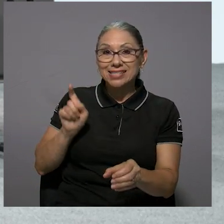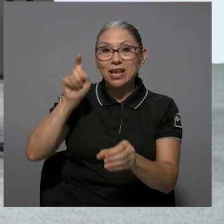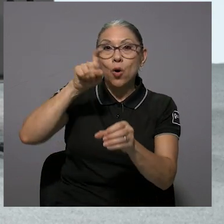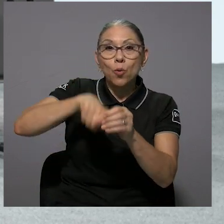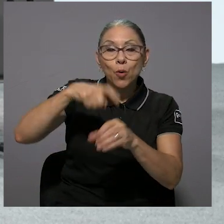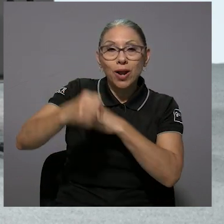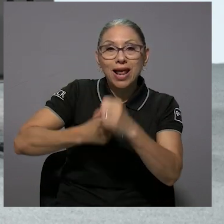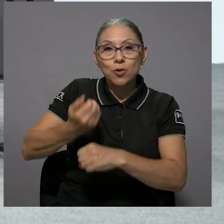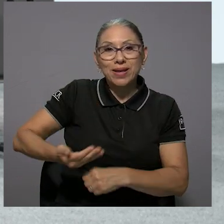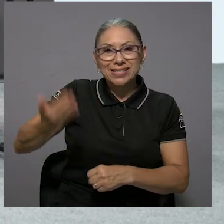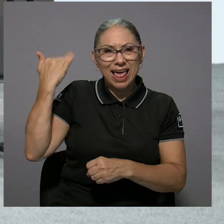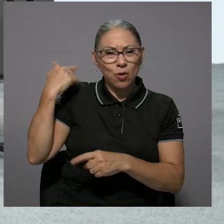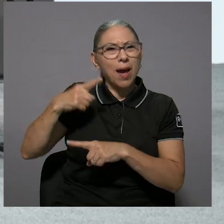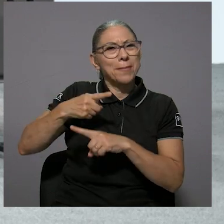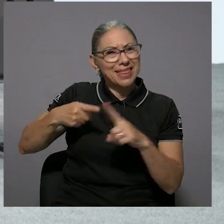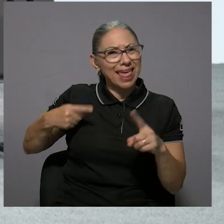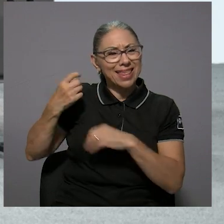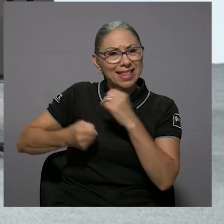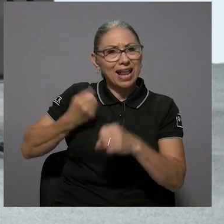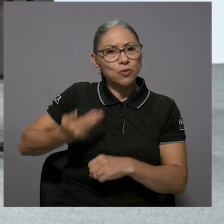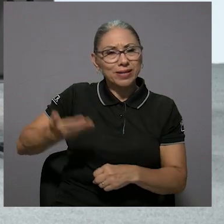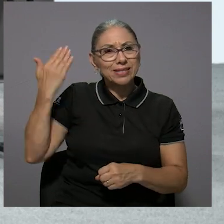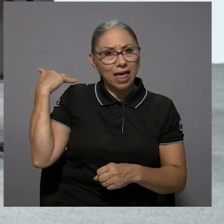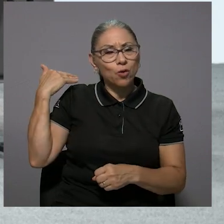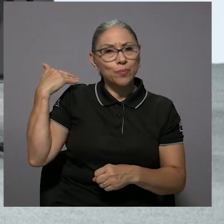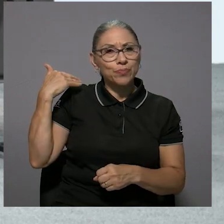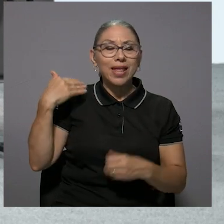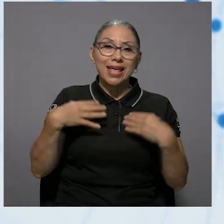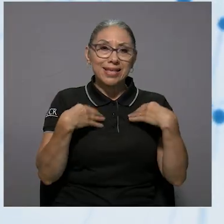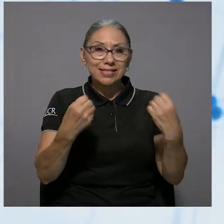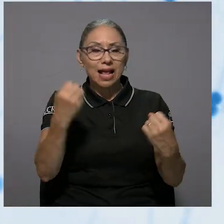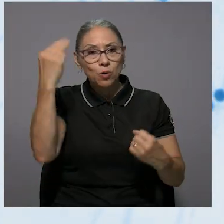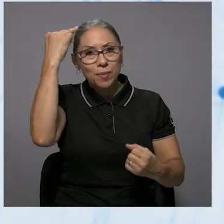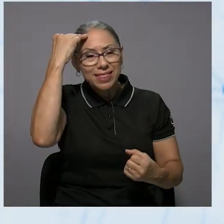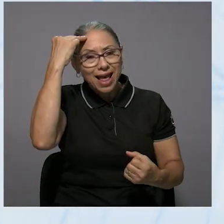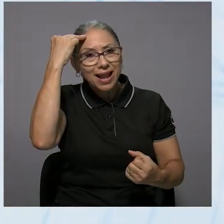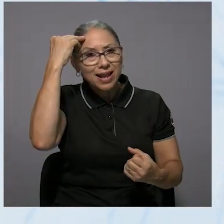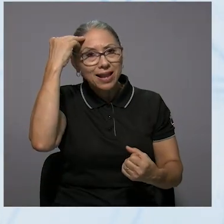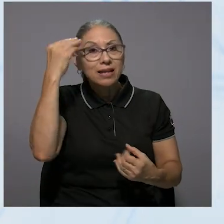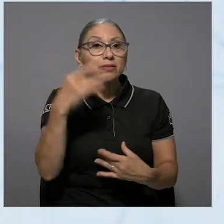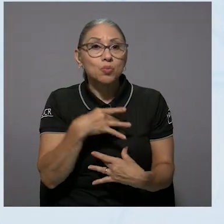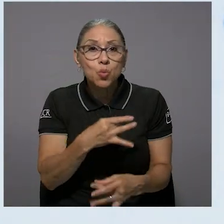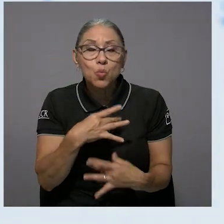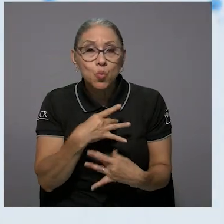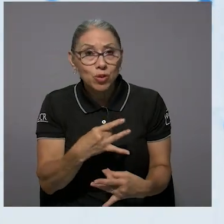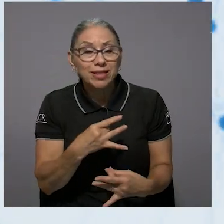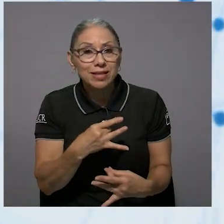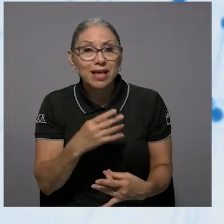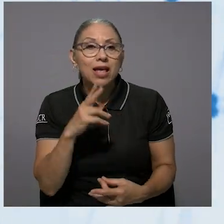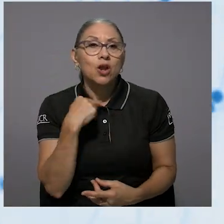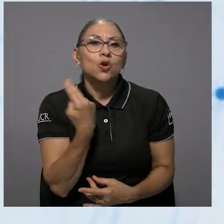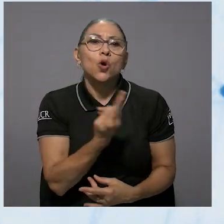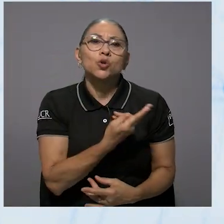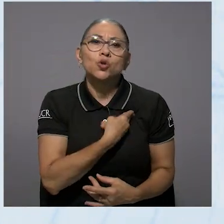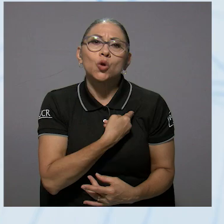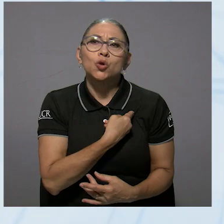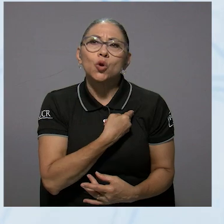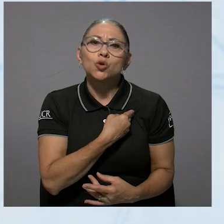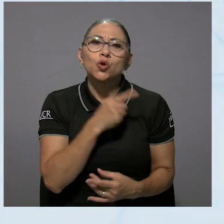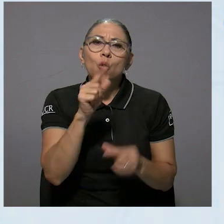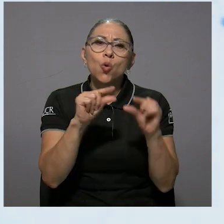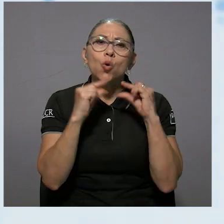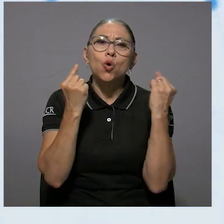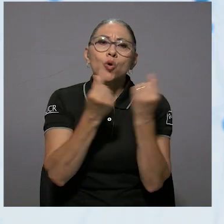incorporó a la red el año pasado, a mitad del año pasado. En salud mental es muy, muy interesante. Nosotros llevamos un